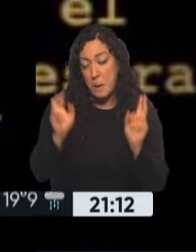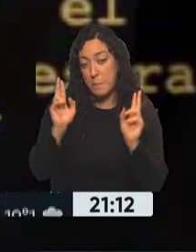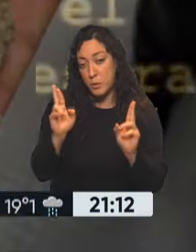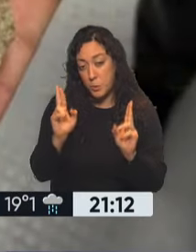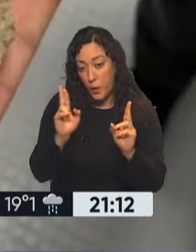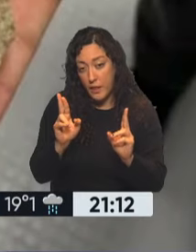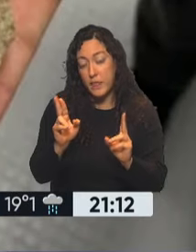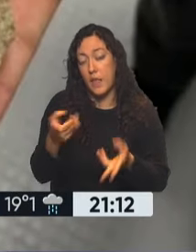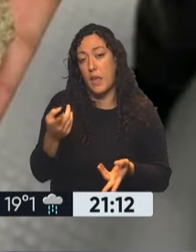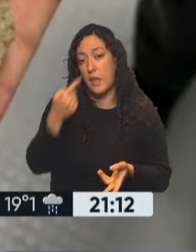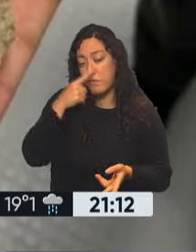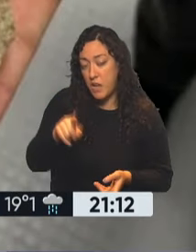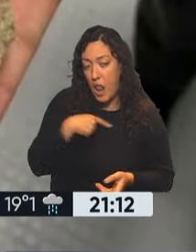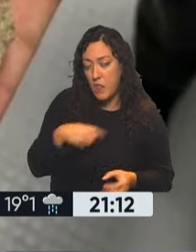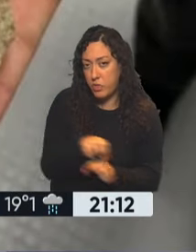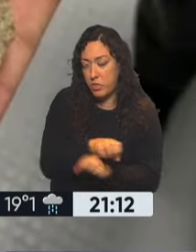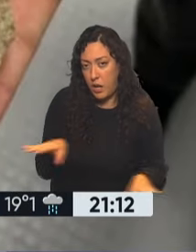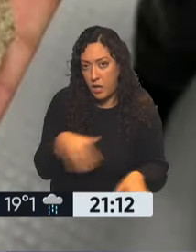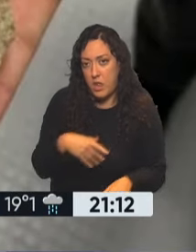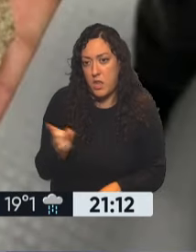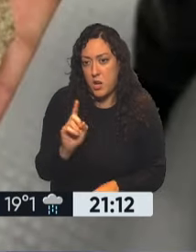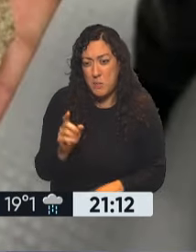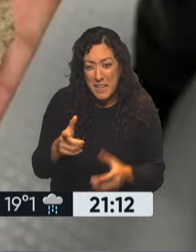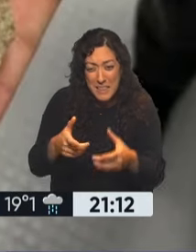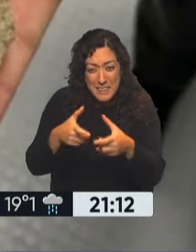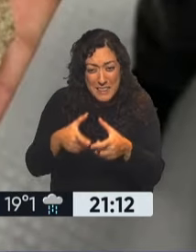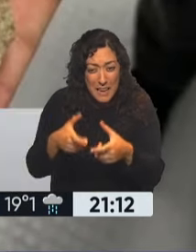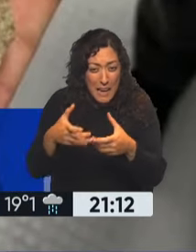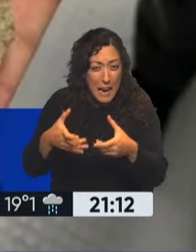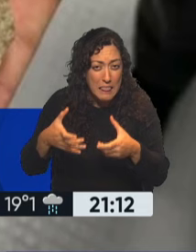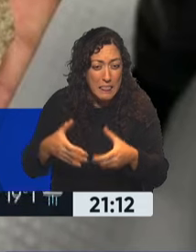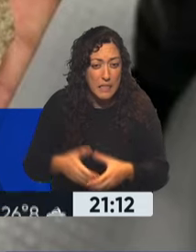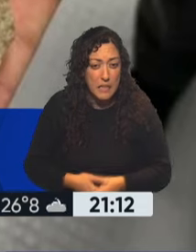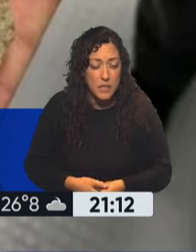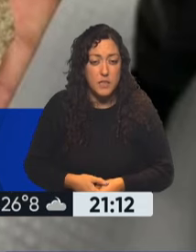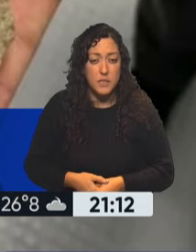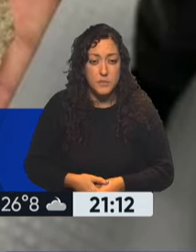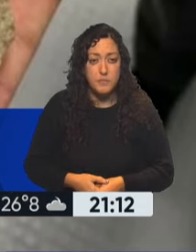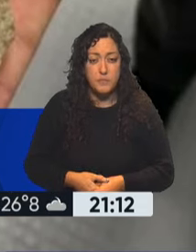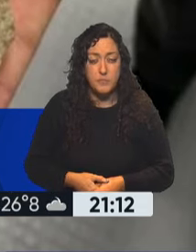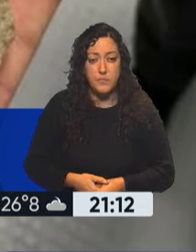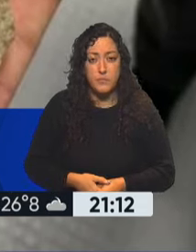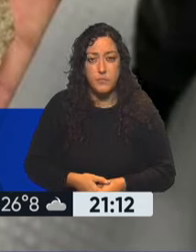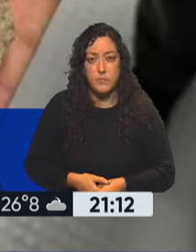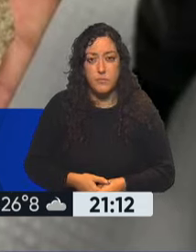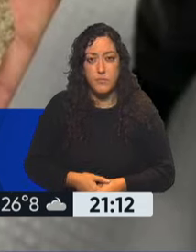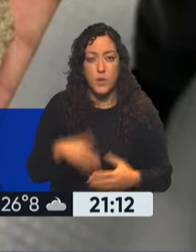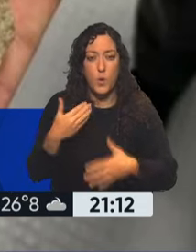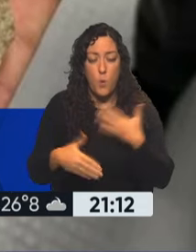no terminó en una tragedia. Miren el tamaño del piedrazo que recibió Olivera, el